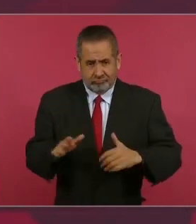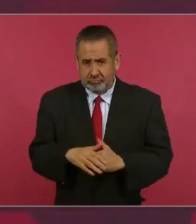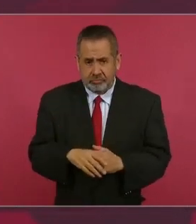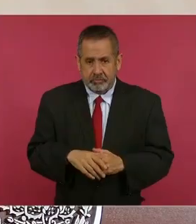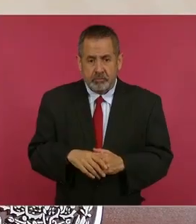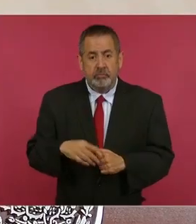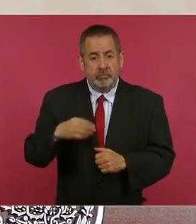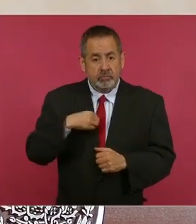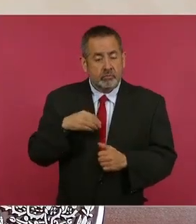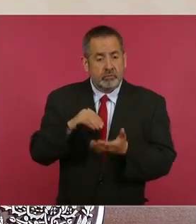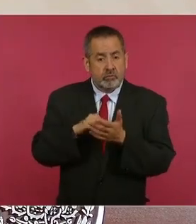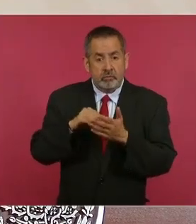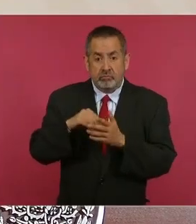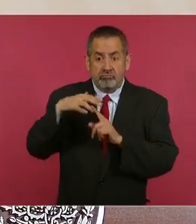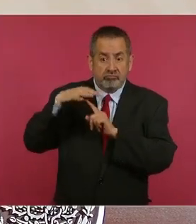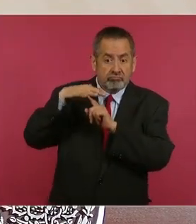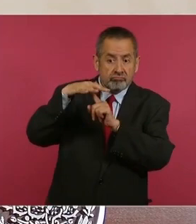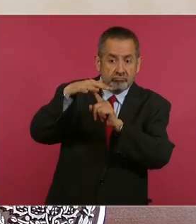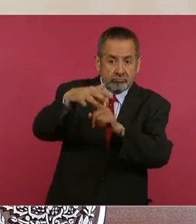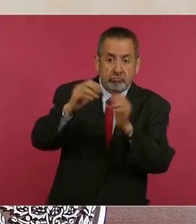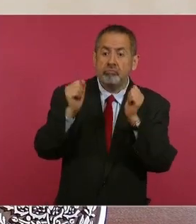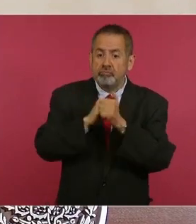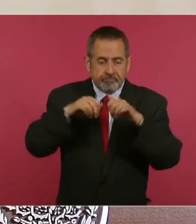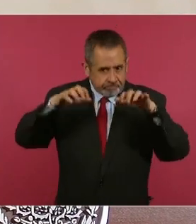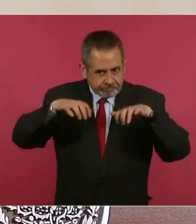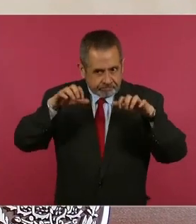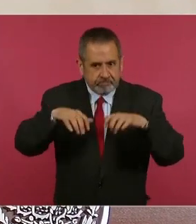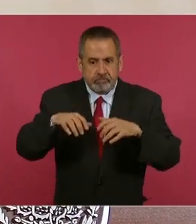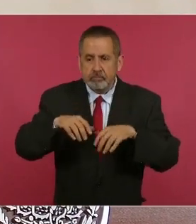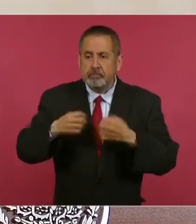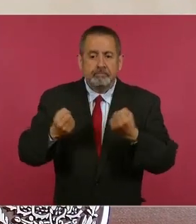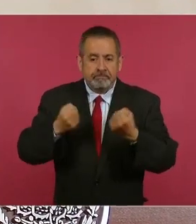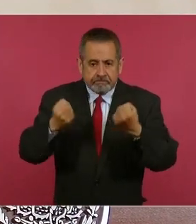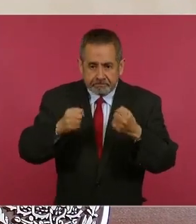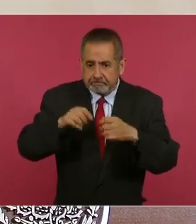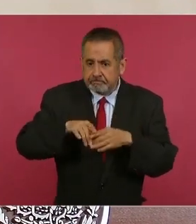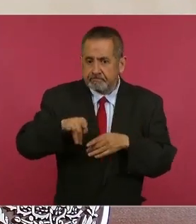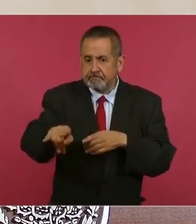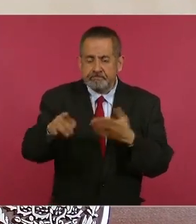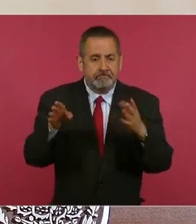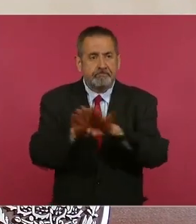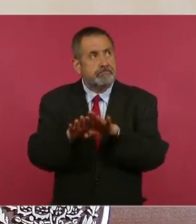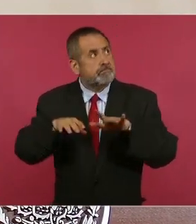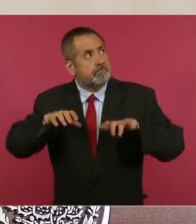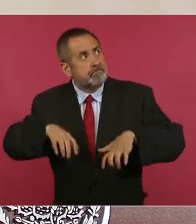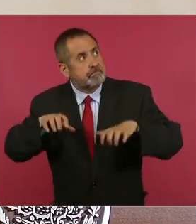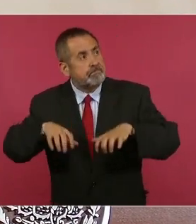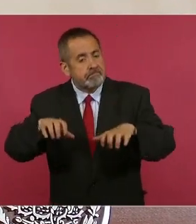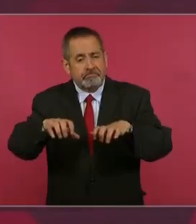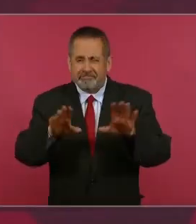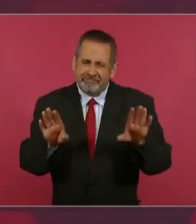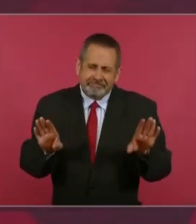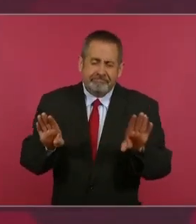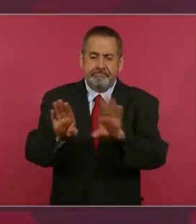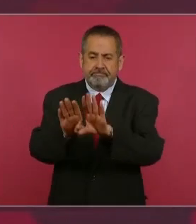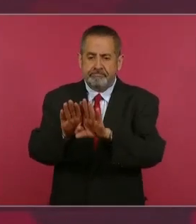nosotros transitamos con lluvia. Pero se menciona. Y estaba cerrado completamente el espacio.